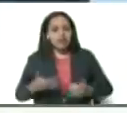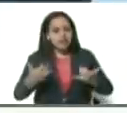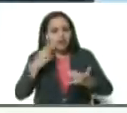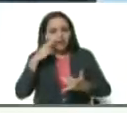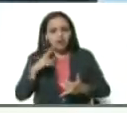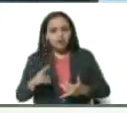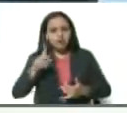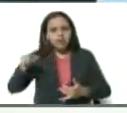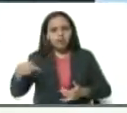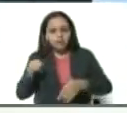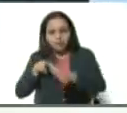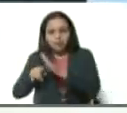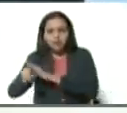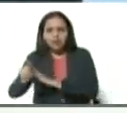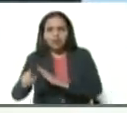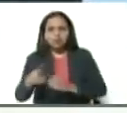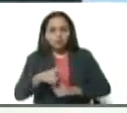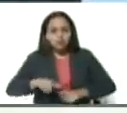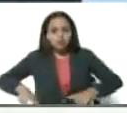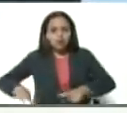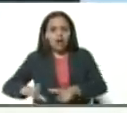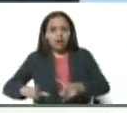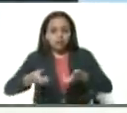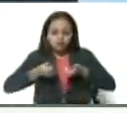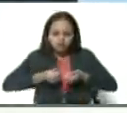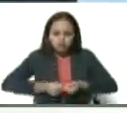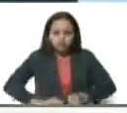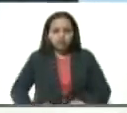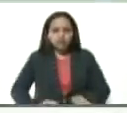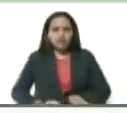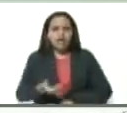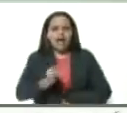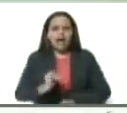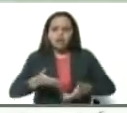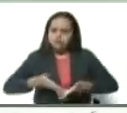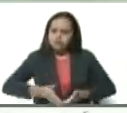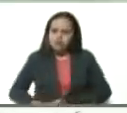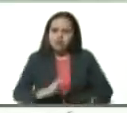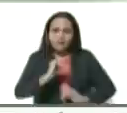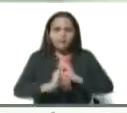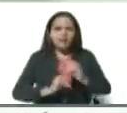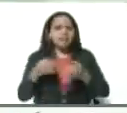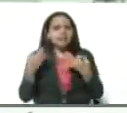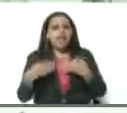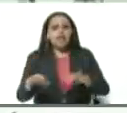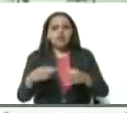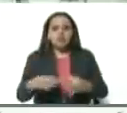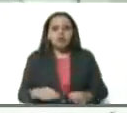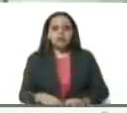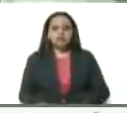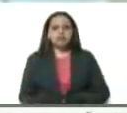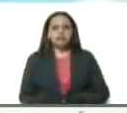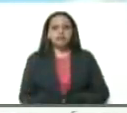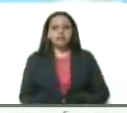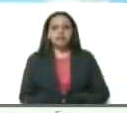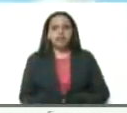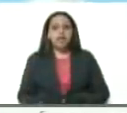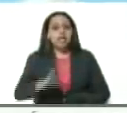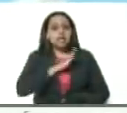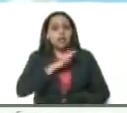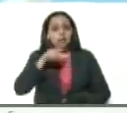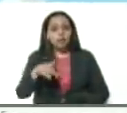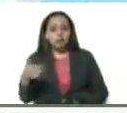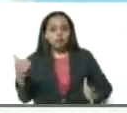a entrar en esta sala de parto, donde la mujer va a tener su parto natural. Tengamos este